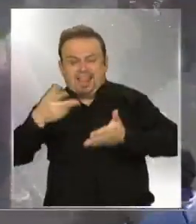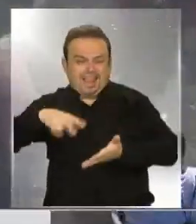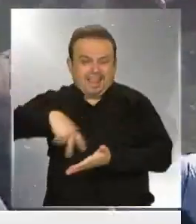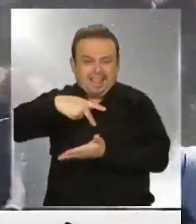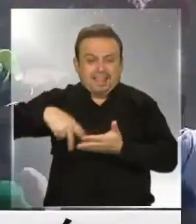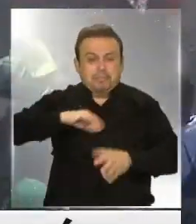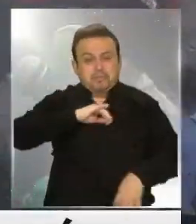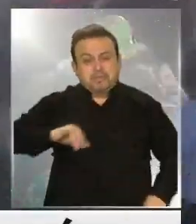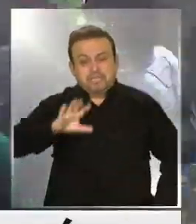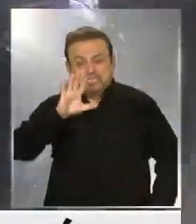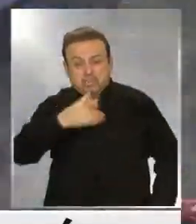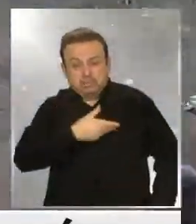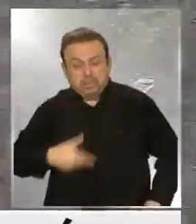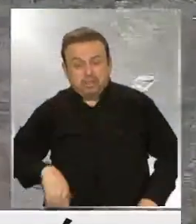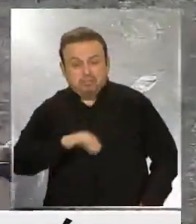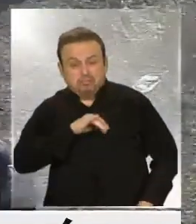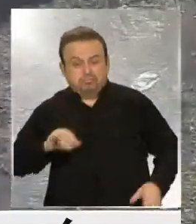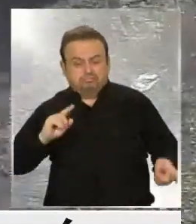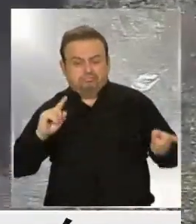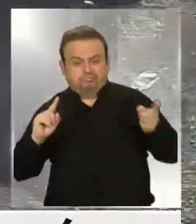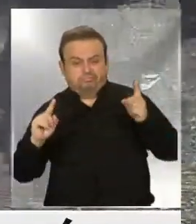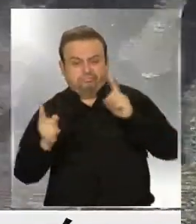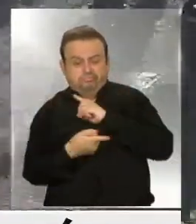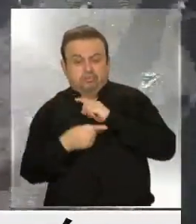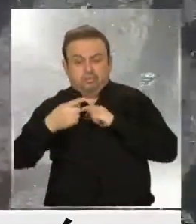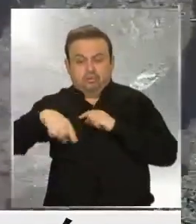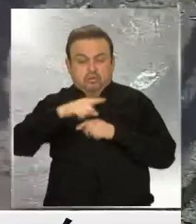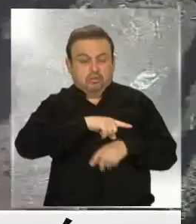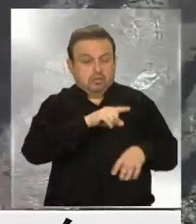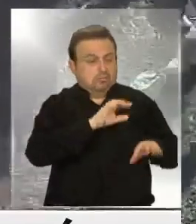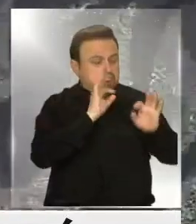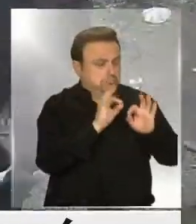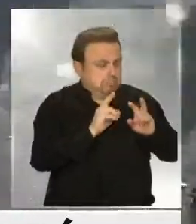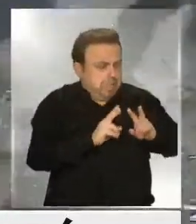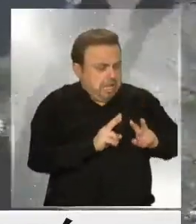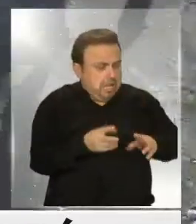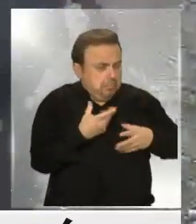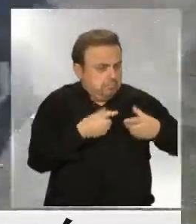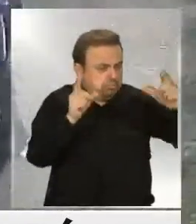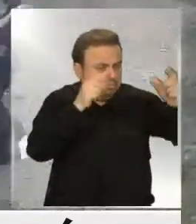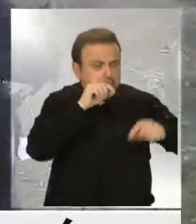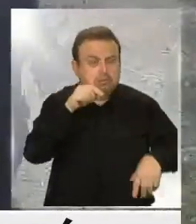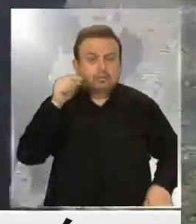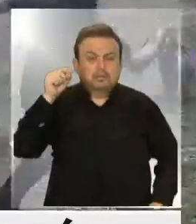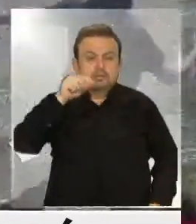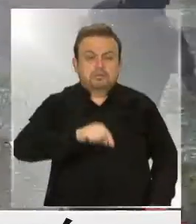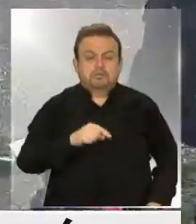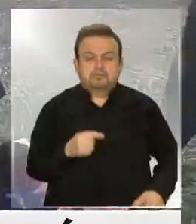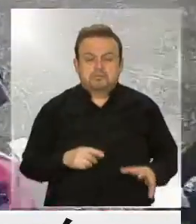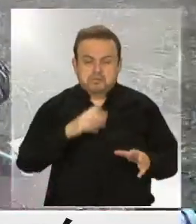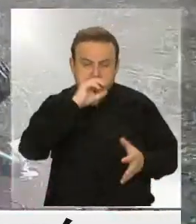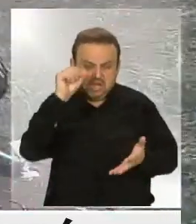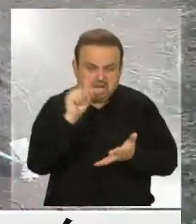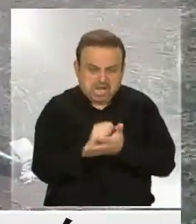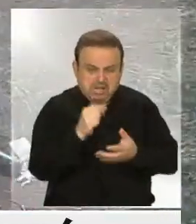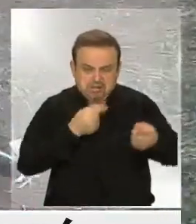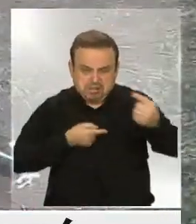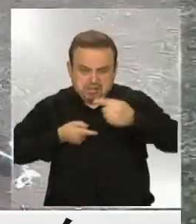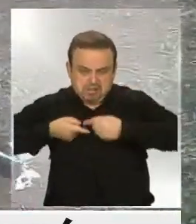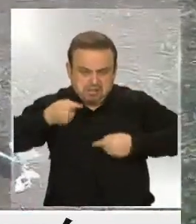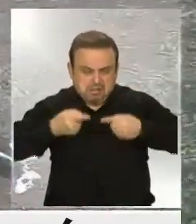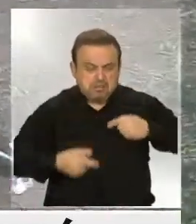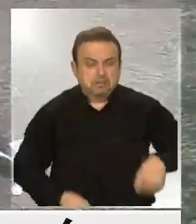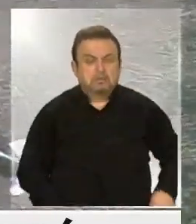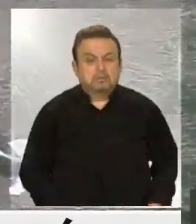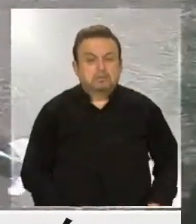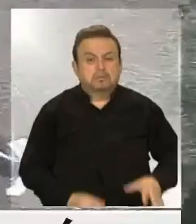pero fue hasta las 5:30 el momento que todo hace un clic, cuando todo esto cambia y finalmente comienza este enfrentamiento entonces entre estos